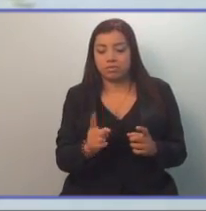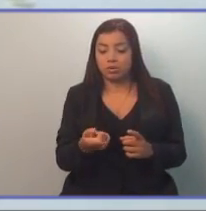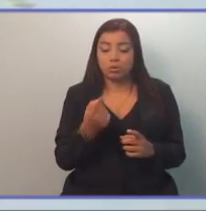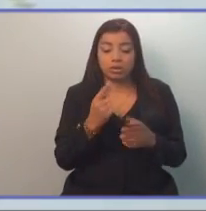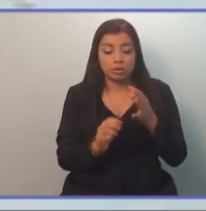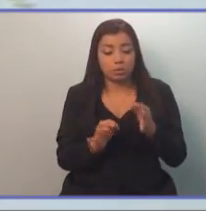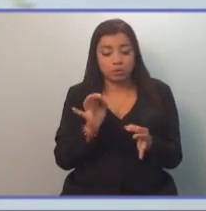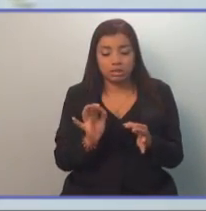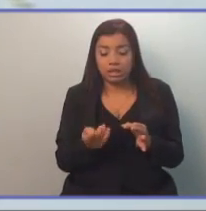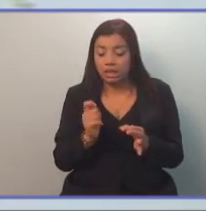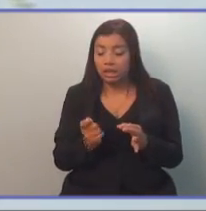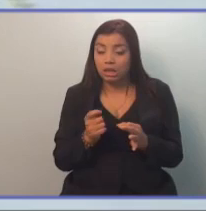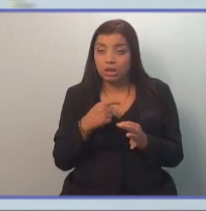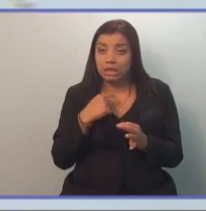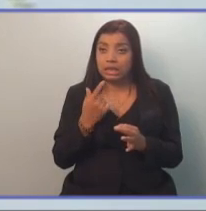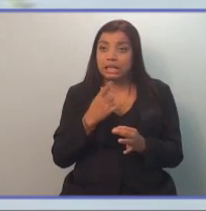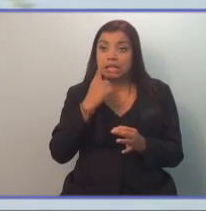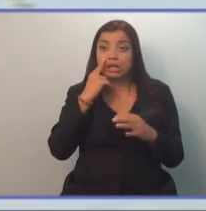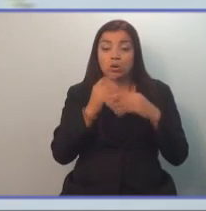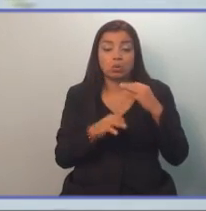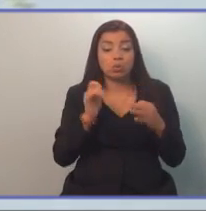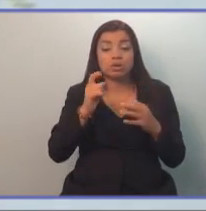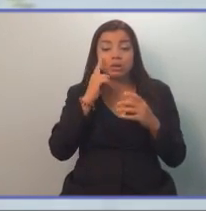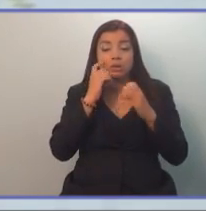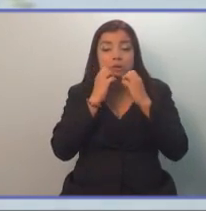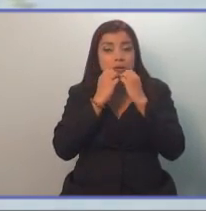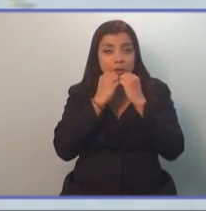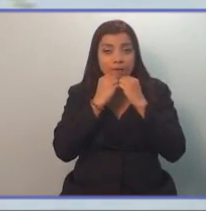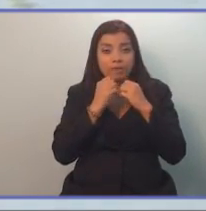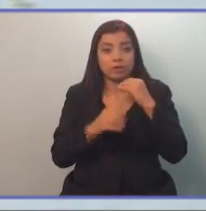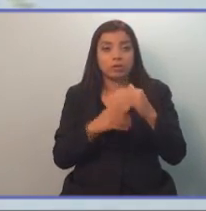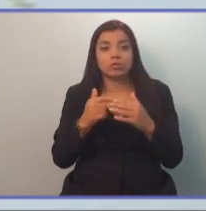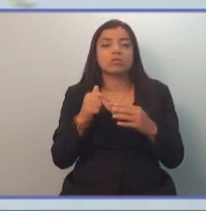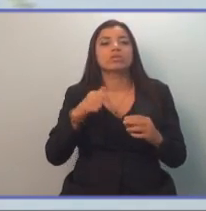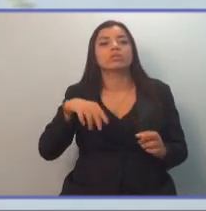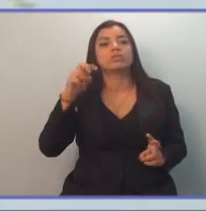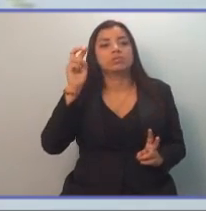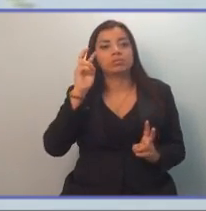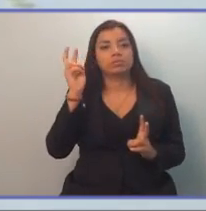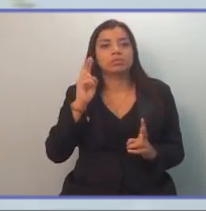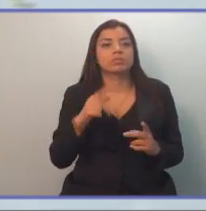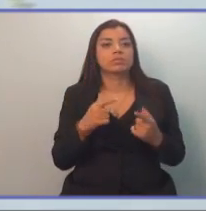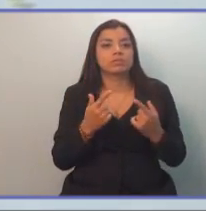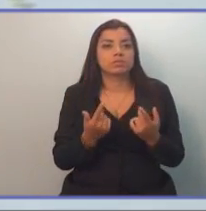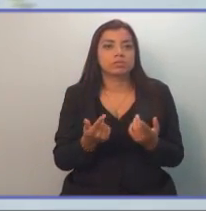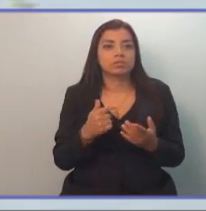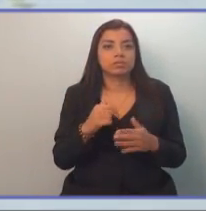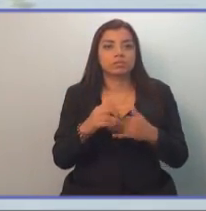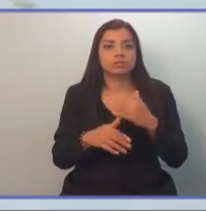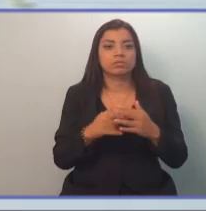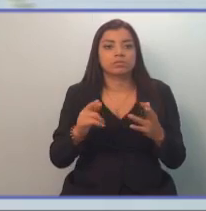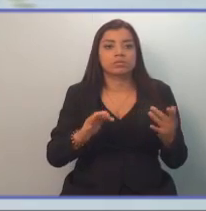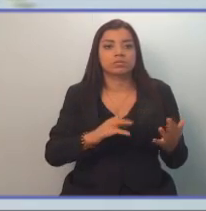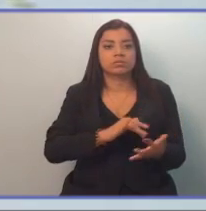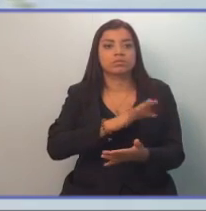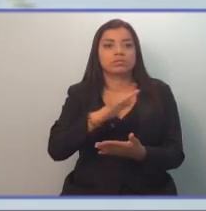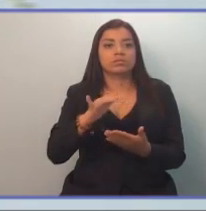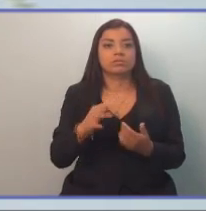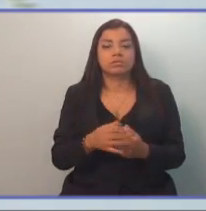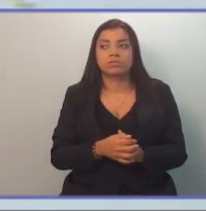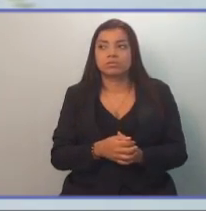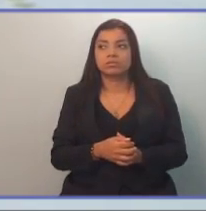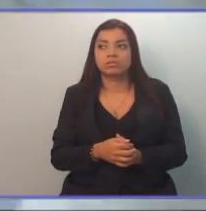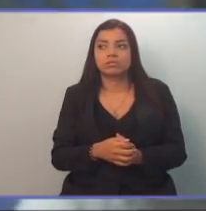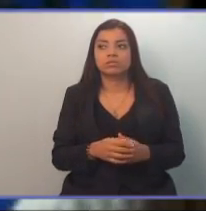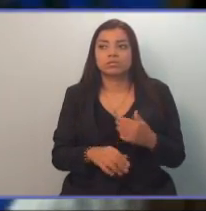juzgado que tiene juicios contenciosos es San Salvador. Cuando se crea la Cámara Ambiental, porque ya no se nos permitió la